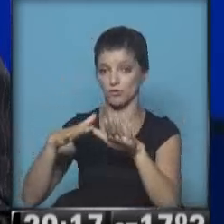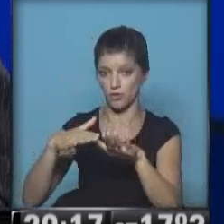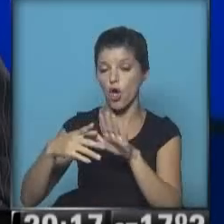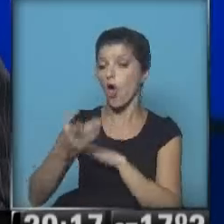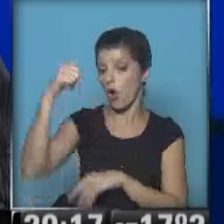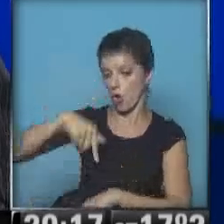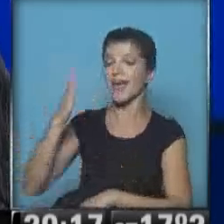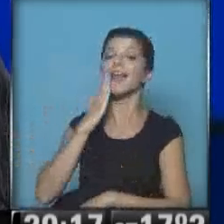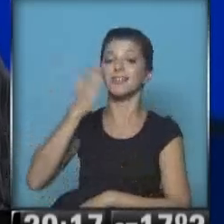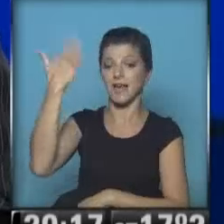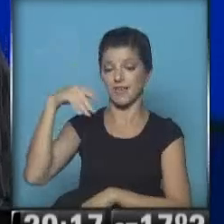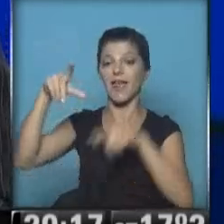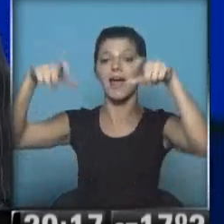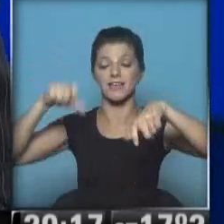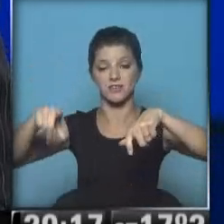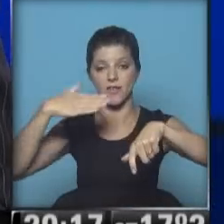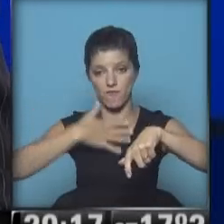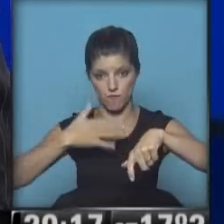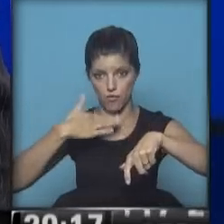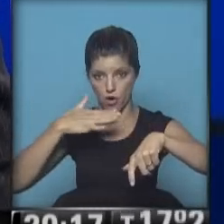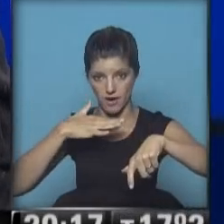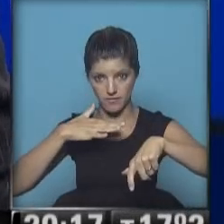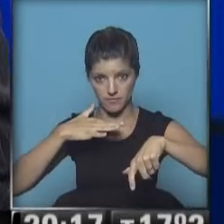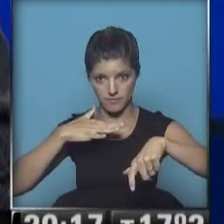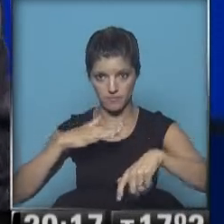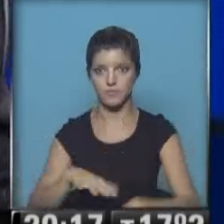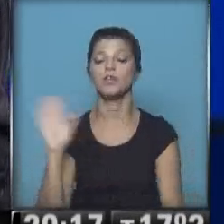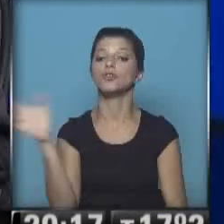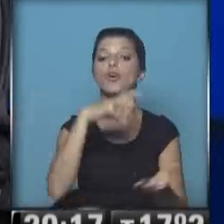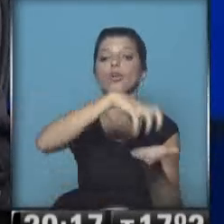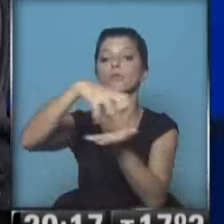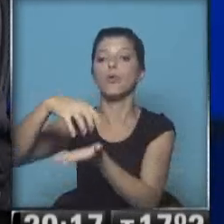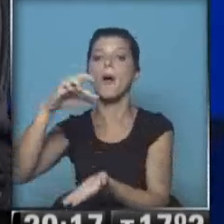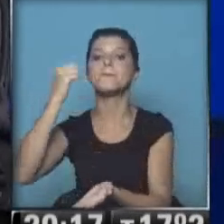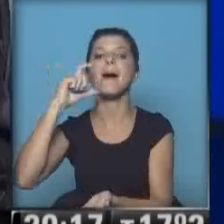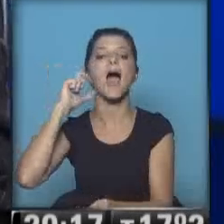esta tarde allí en La Bombonera y en todas las Bocas de expendio de Pago Fácil.